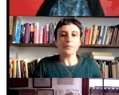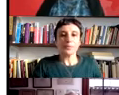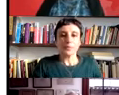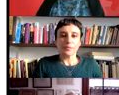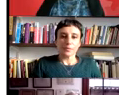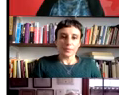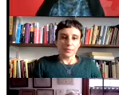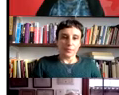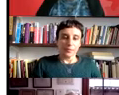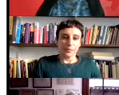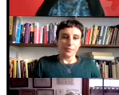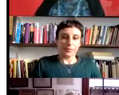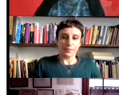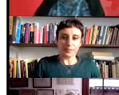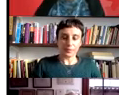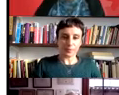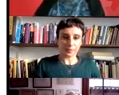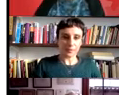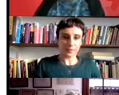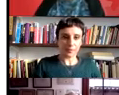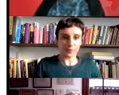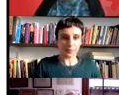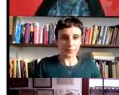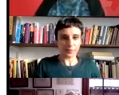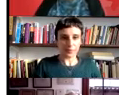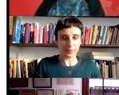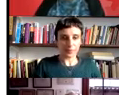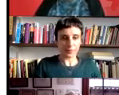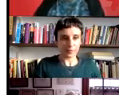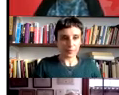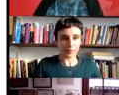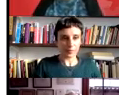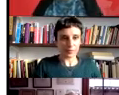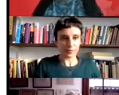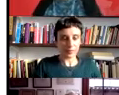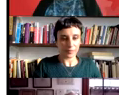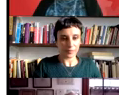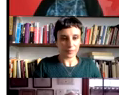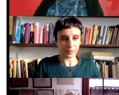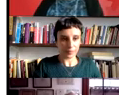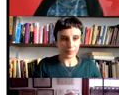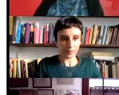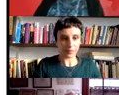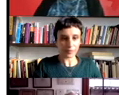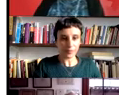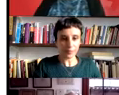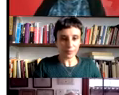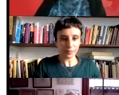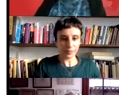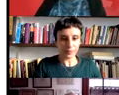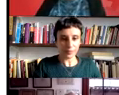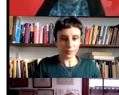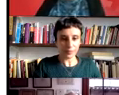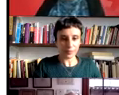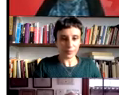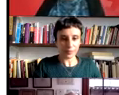vez con Martín Gutiérrez porque es nuestro asesor de país de IPPF, y eso posibilitó que pudiéramos tener